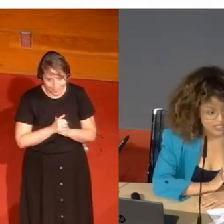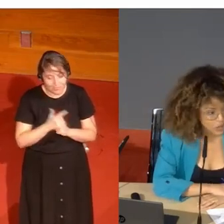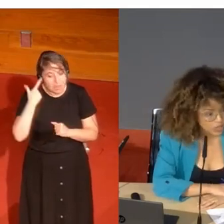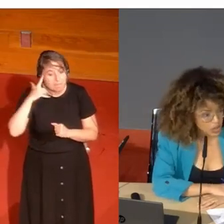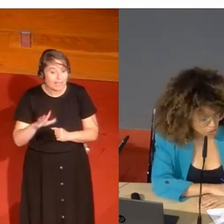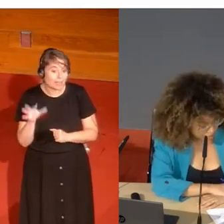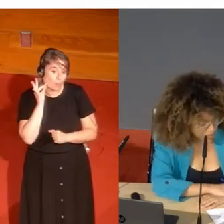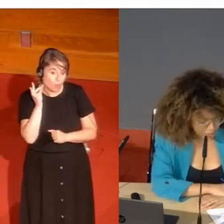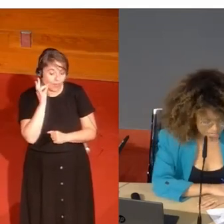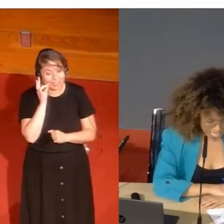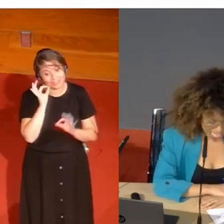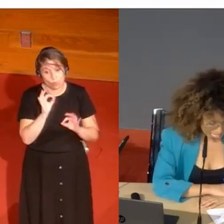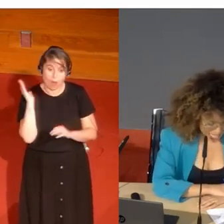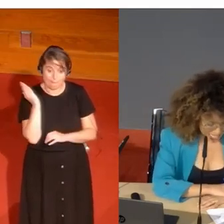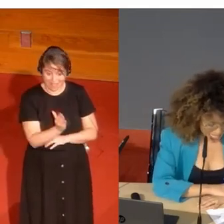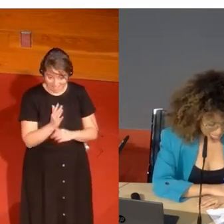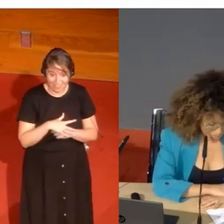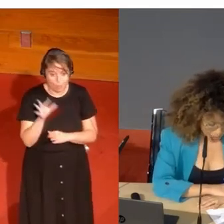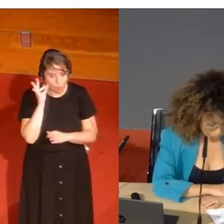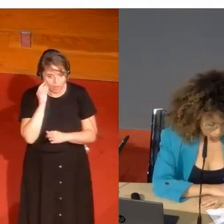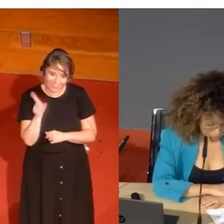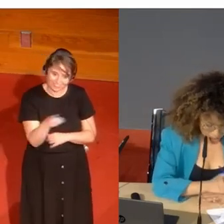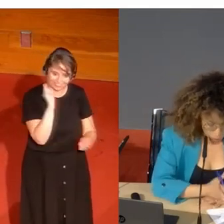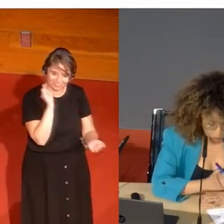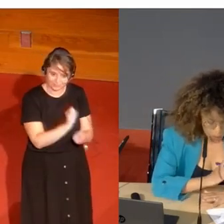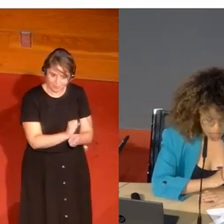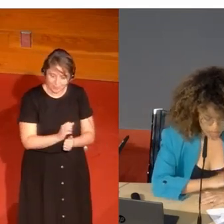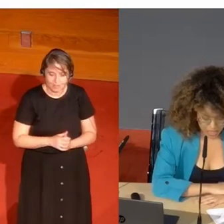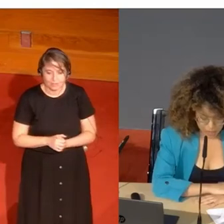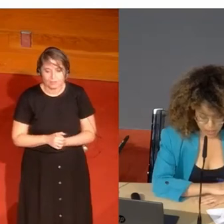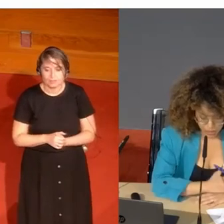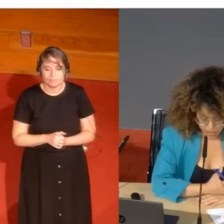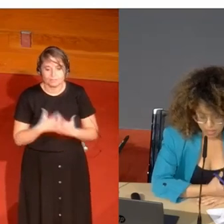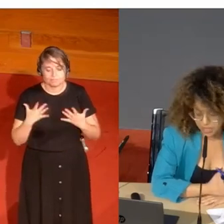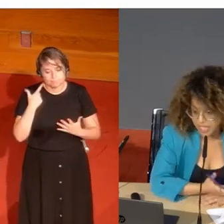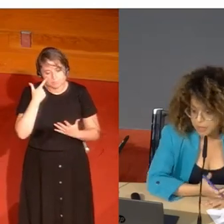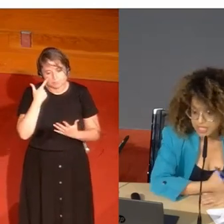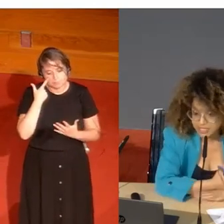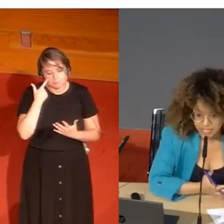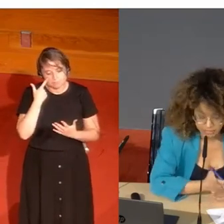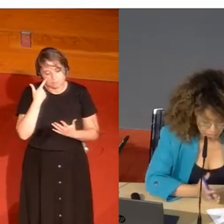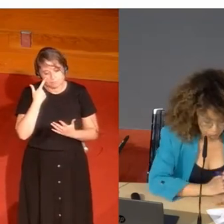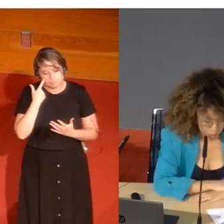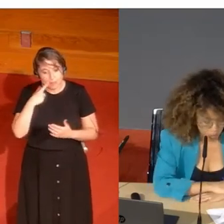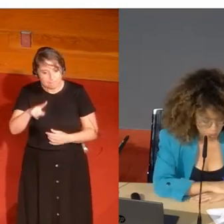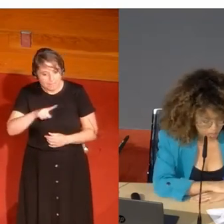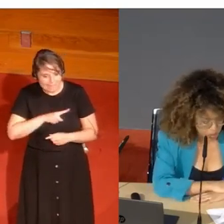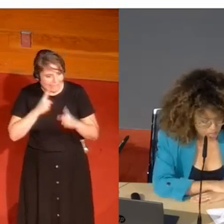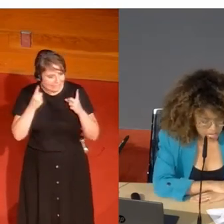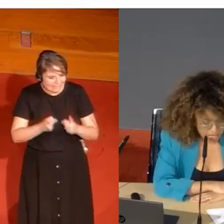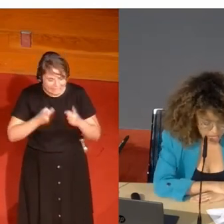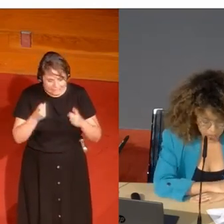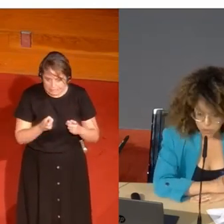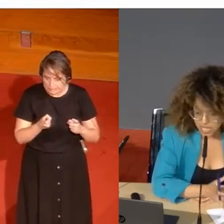amenaza de estos de esos régimenes y eh Y bueno pues eh el el el régimen intenta evitar por todos